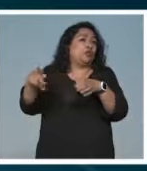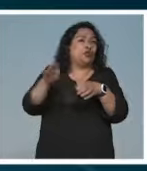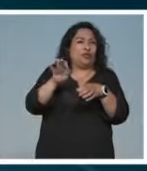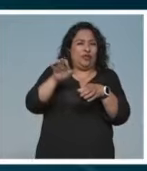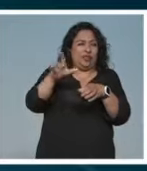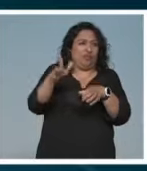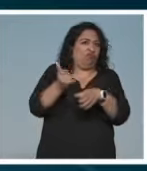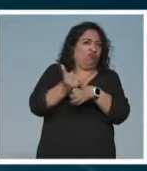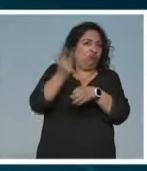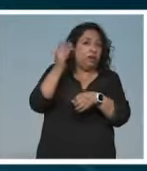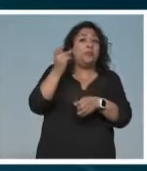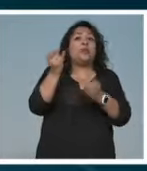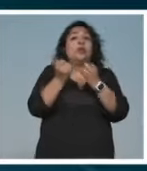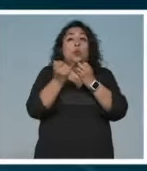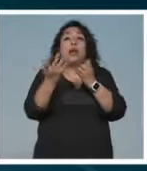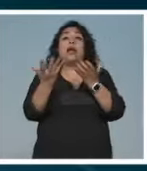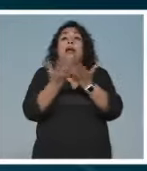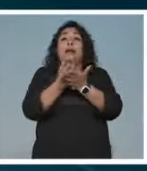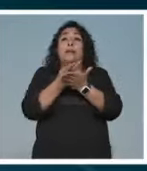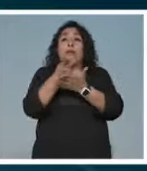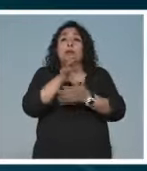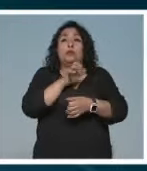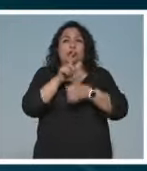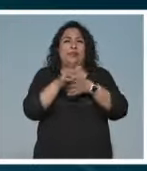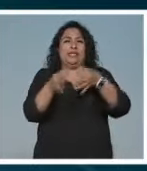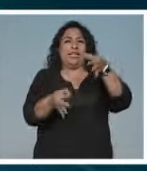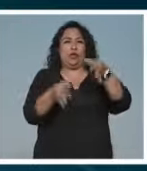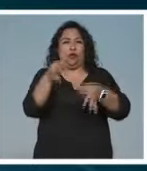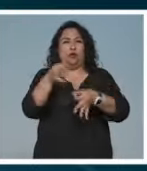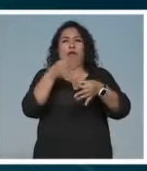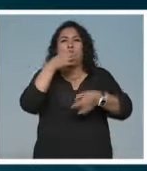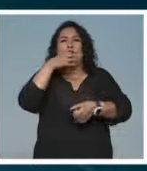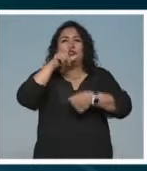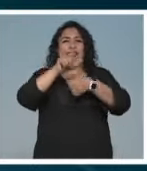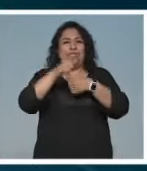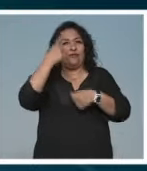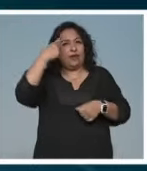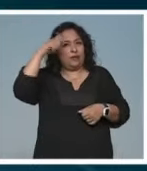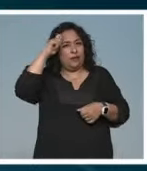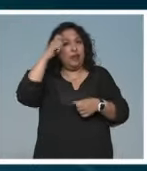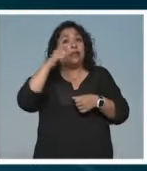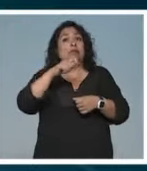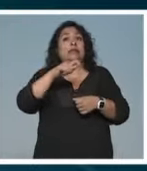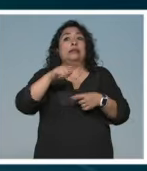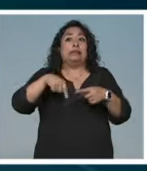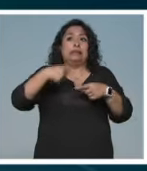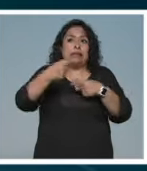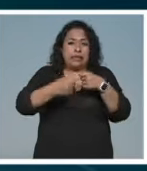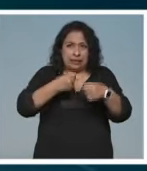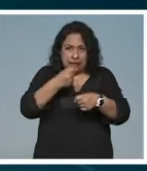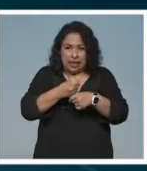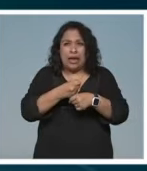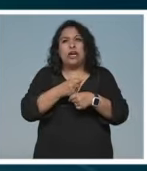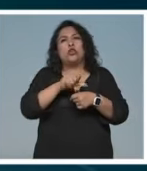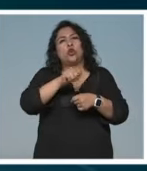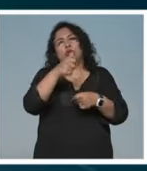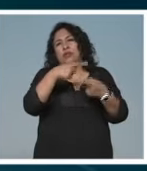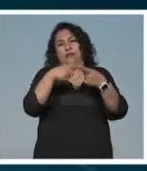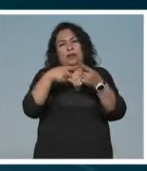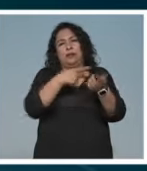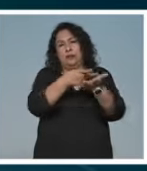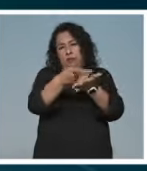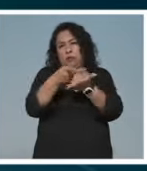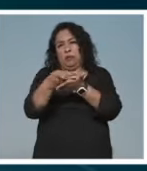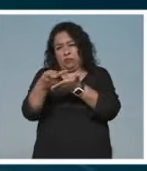Castro. También obtuvo el premio especial del jurado en el Festival de Berlín del año siguiente, amén de otros